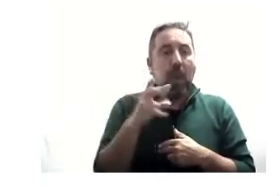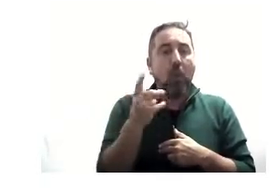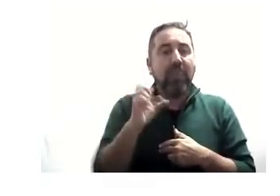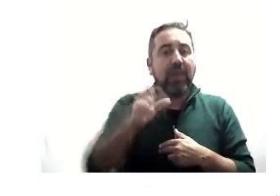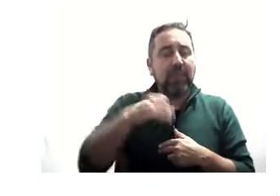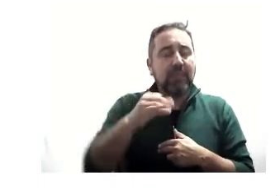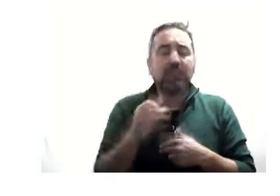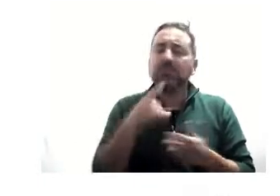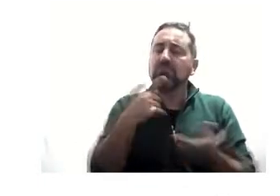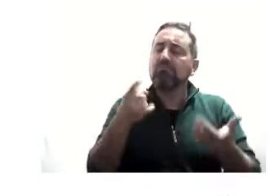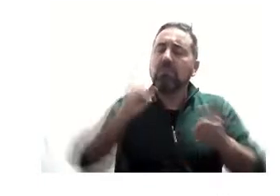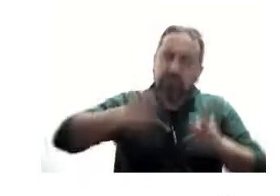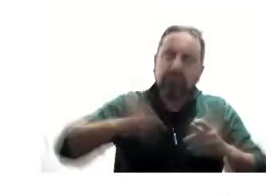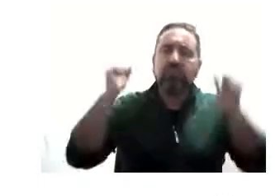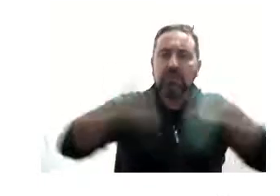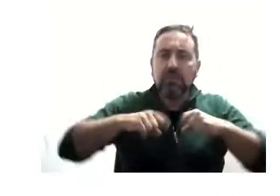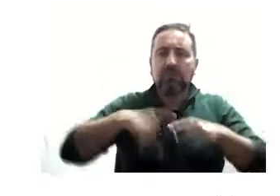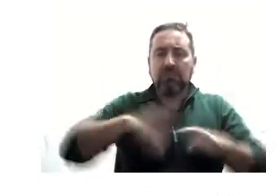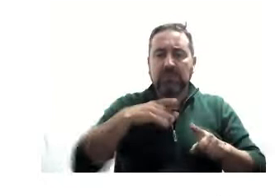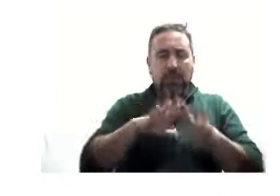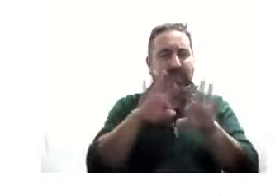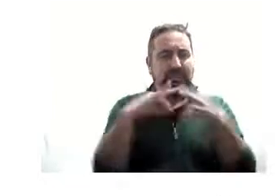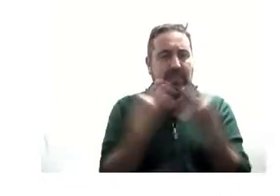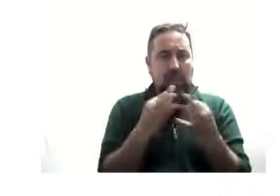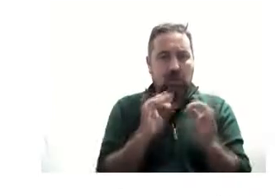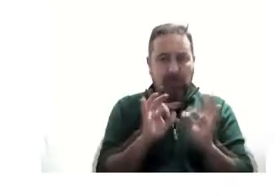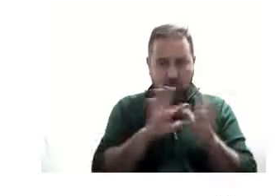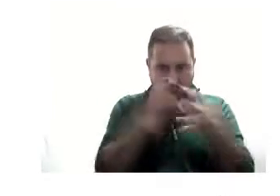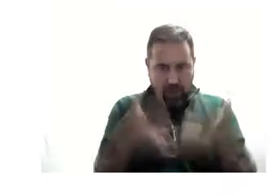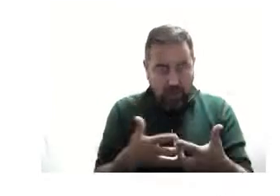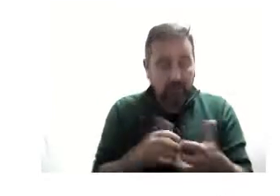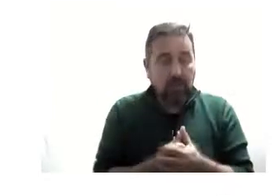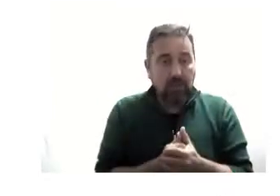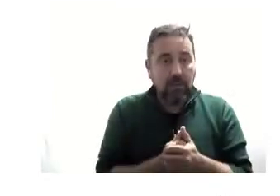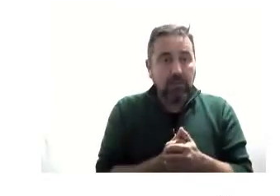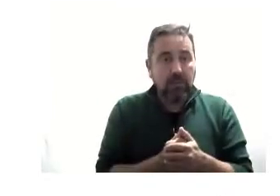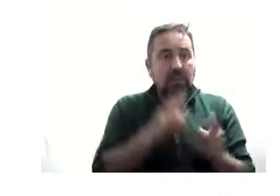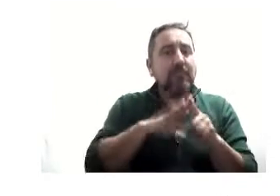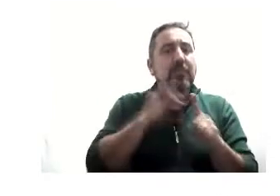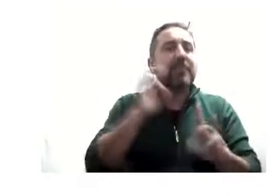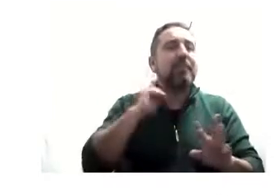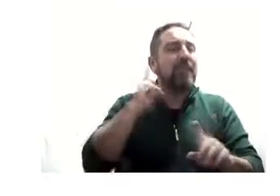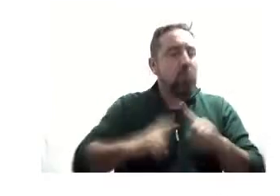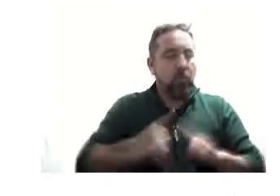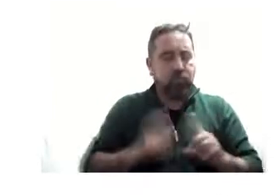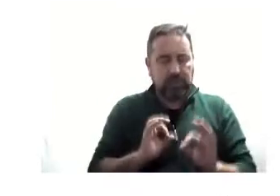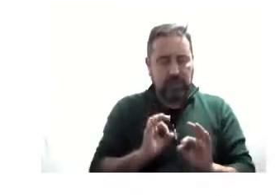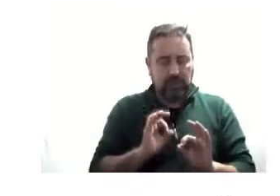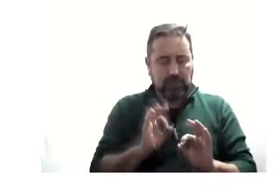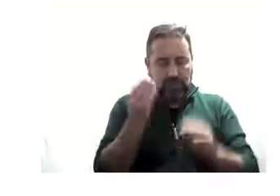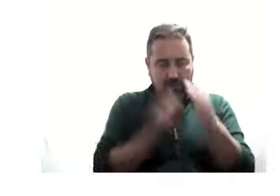hacer una serie de seminarios online, en este caso sobre las hipocusas hereditarias, y lo hemos